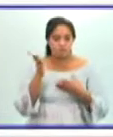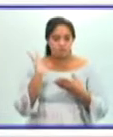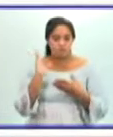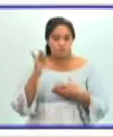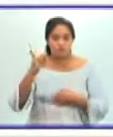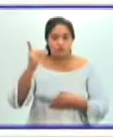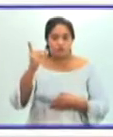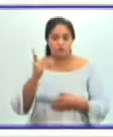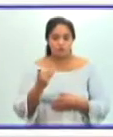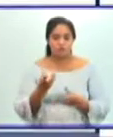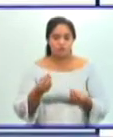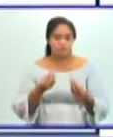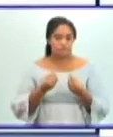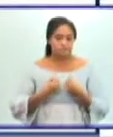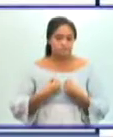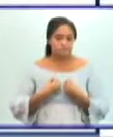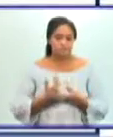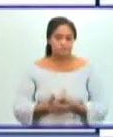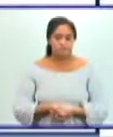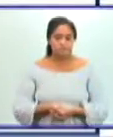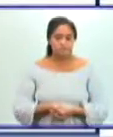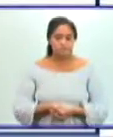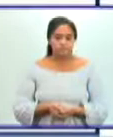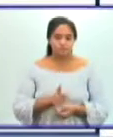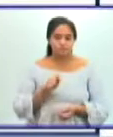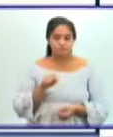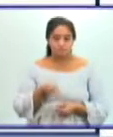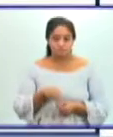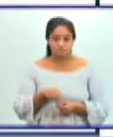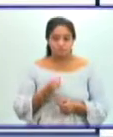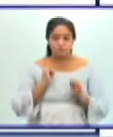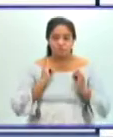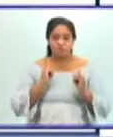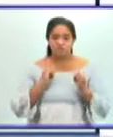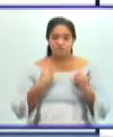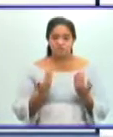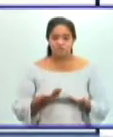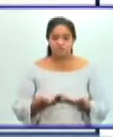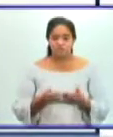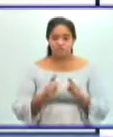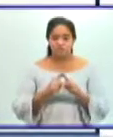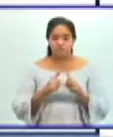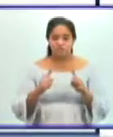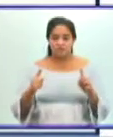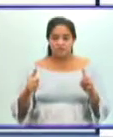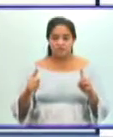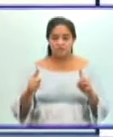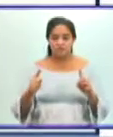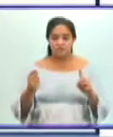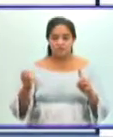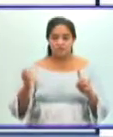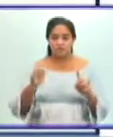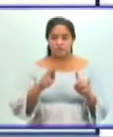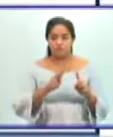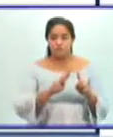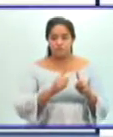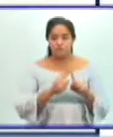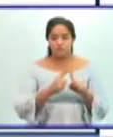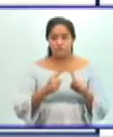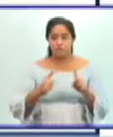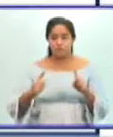dan. En este caso nos están informando que el segmento AB, su longitud es de